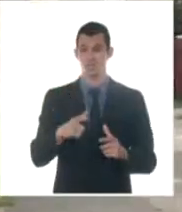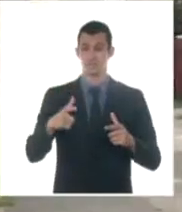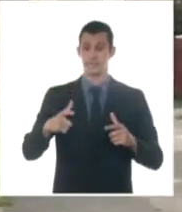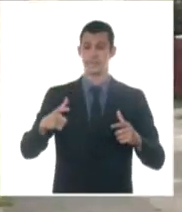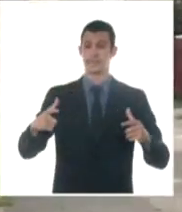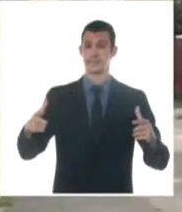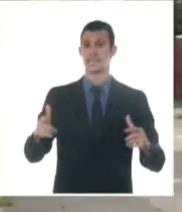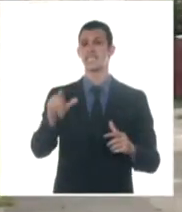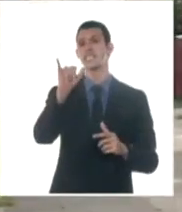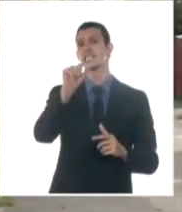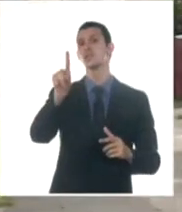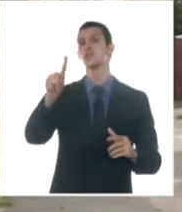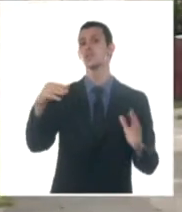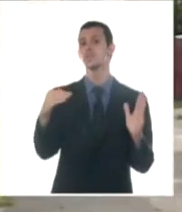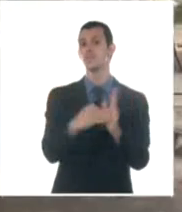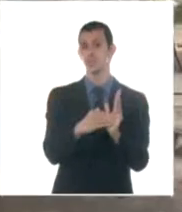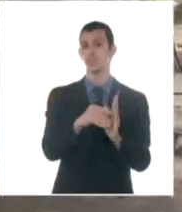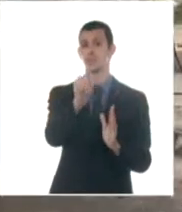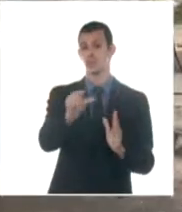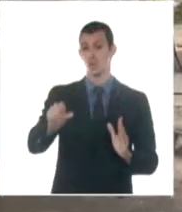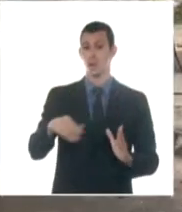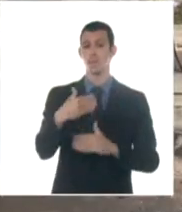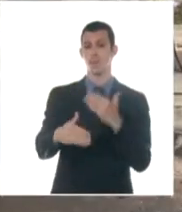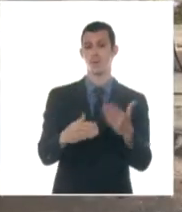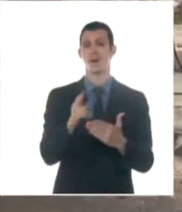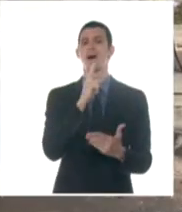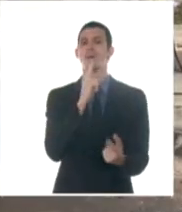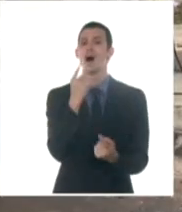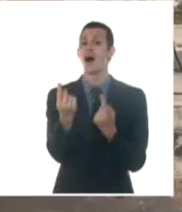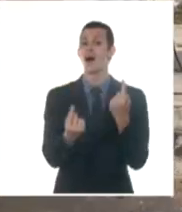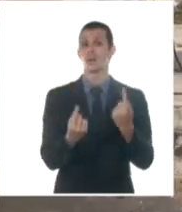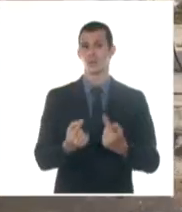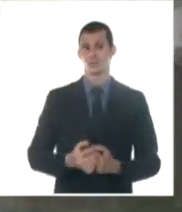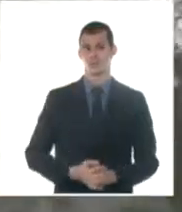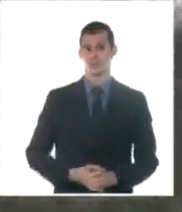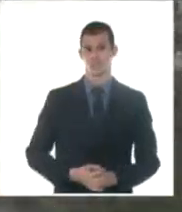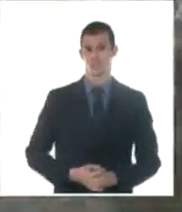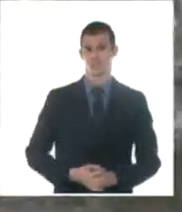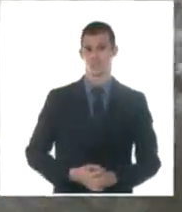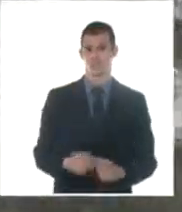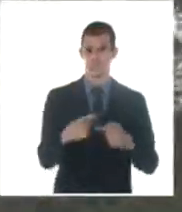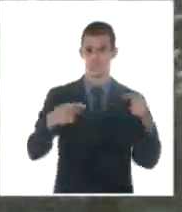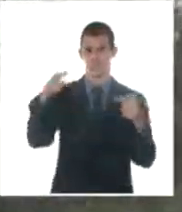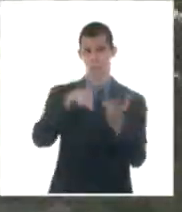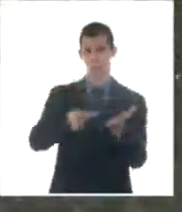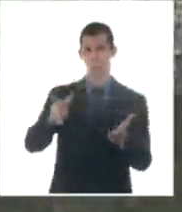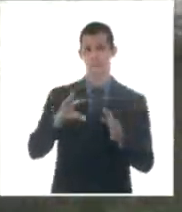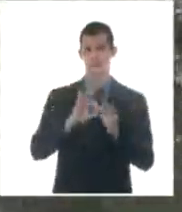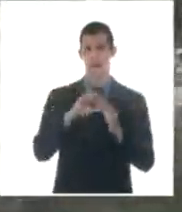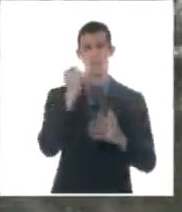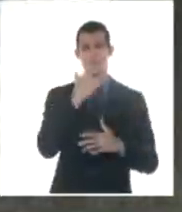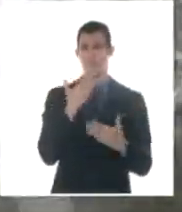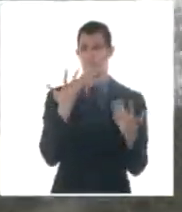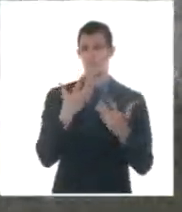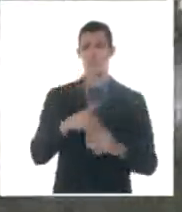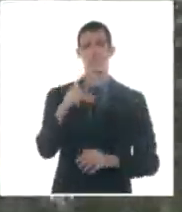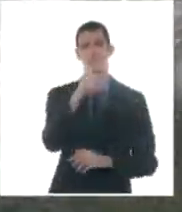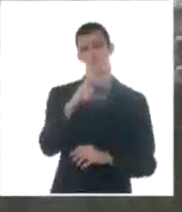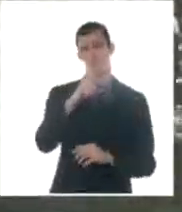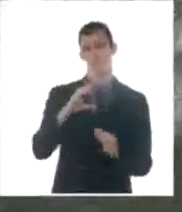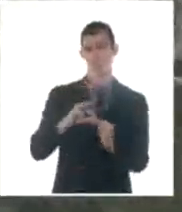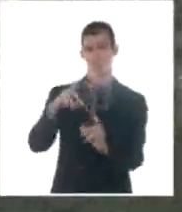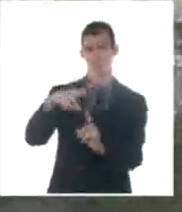de 61.000 personas en lo fundamental de las provincias de Camagüey,